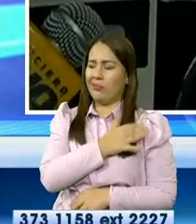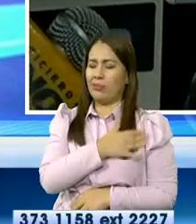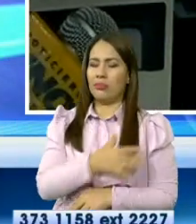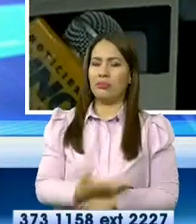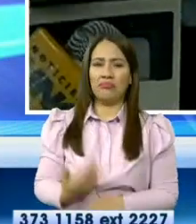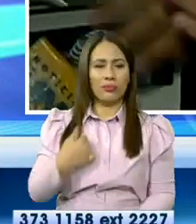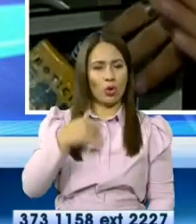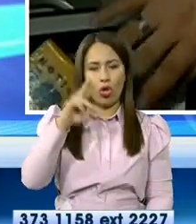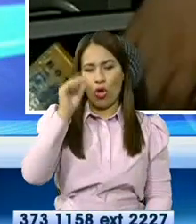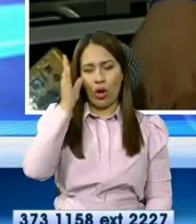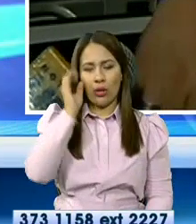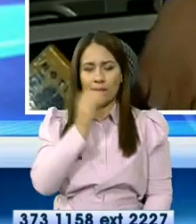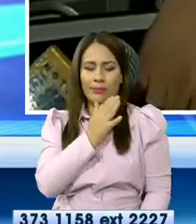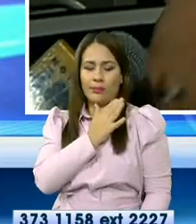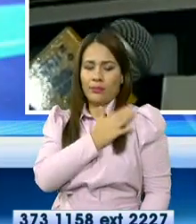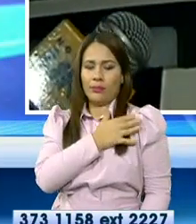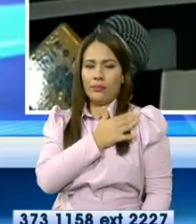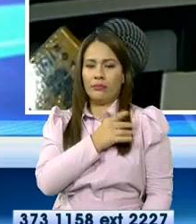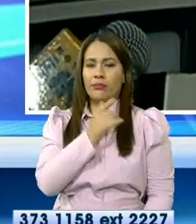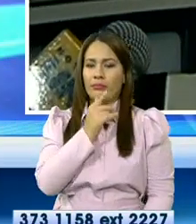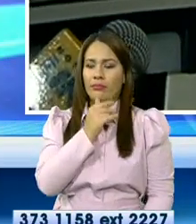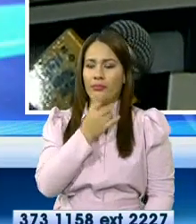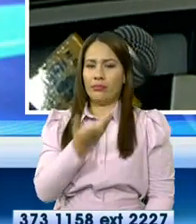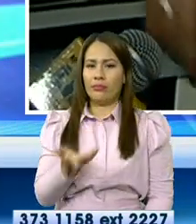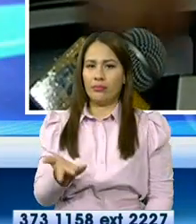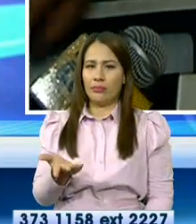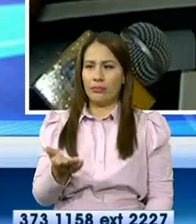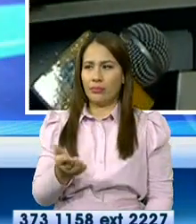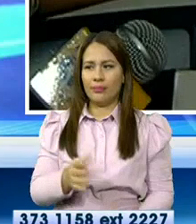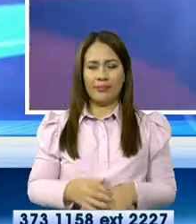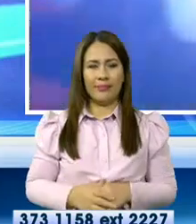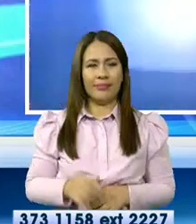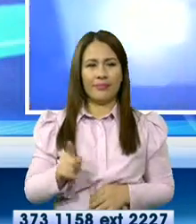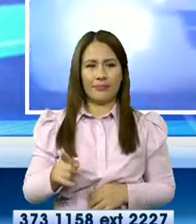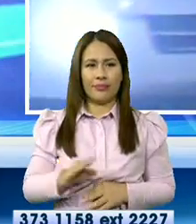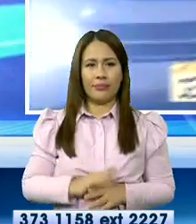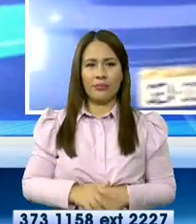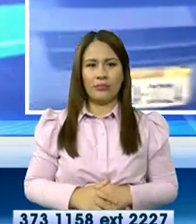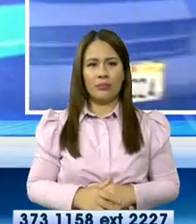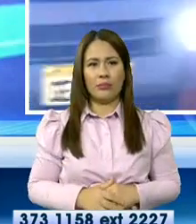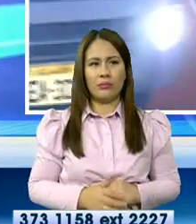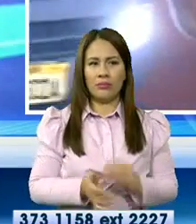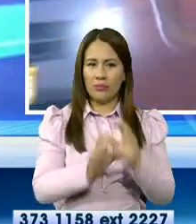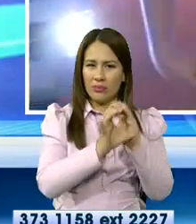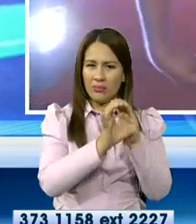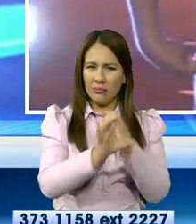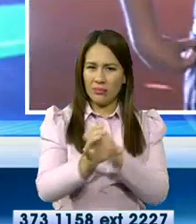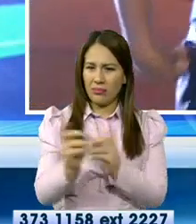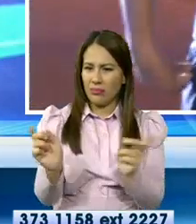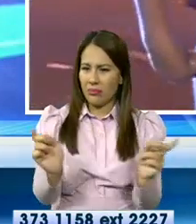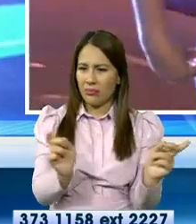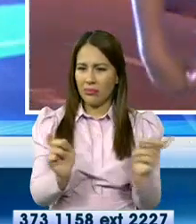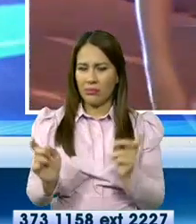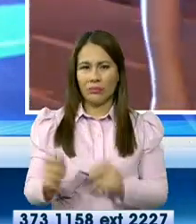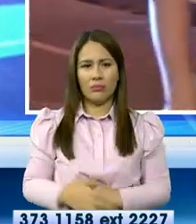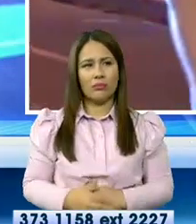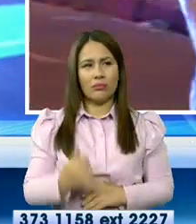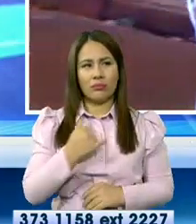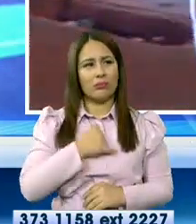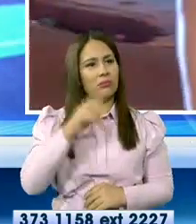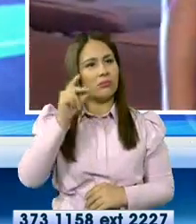Yo no creo. Ese alguien es alguien que está involucrado en estos asuntos de transporte y de control. Yo no le